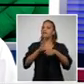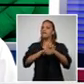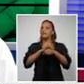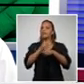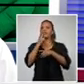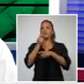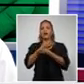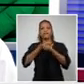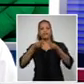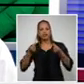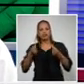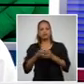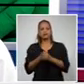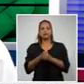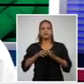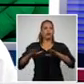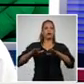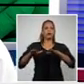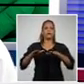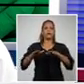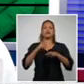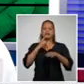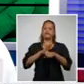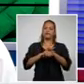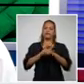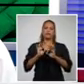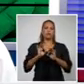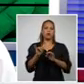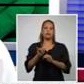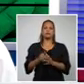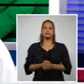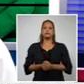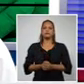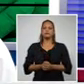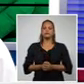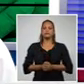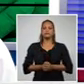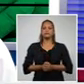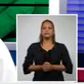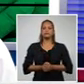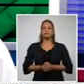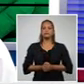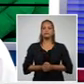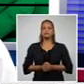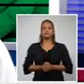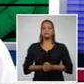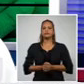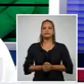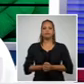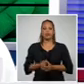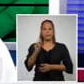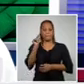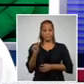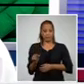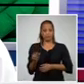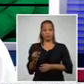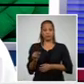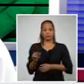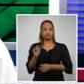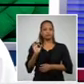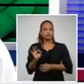una epilepsia como enfermedad que comorbilidad. Esta paciente